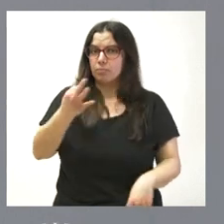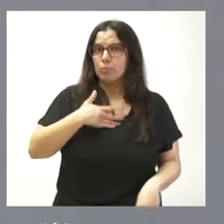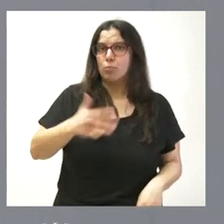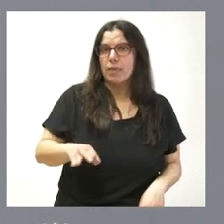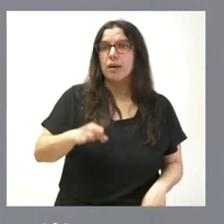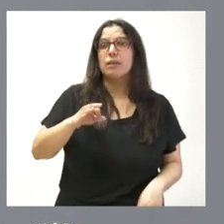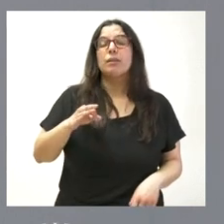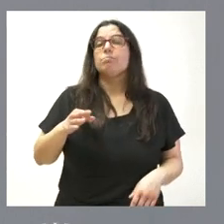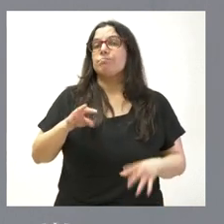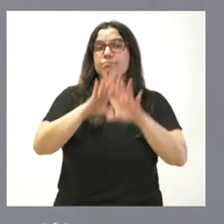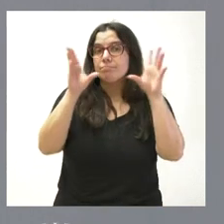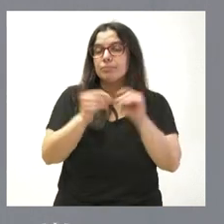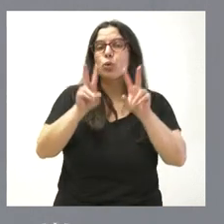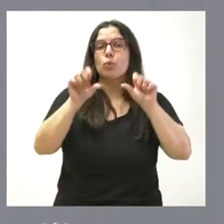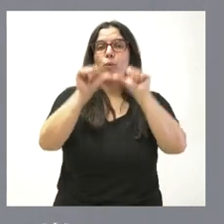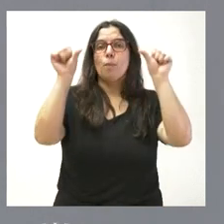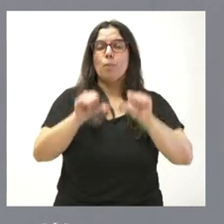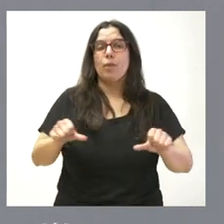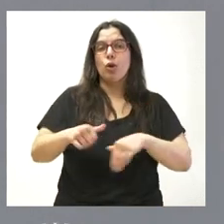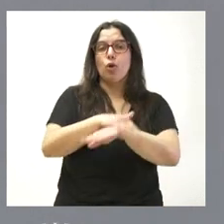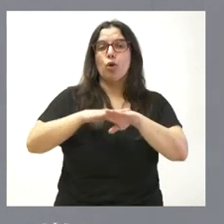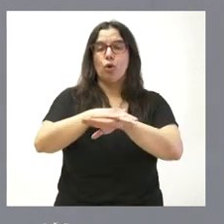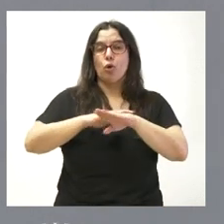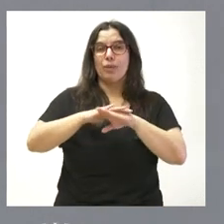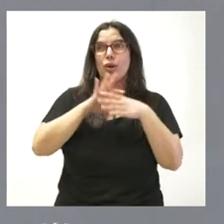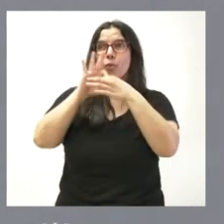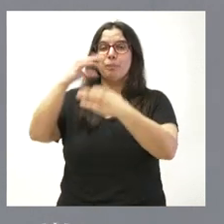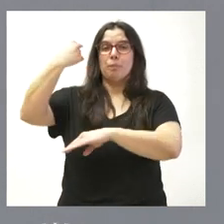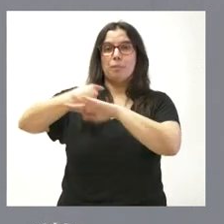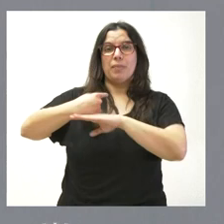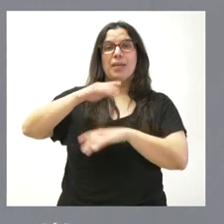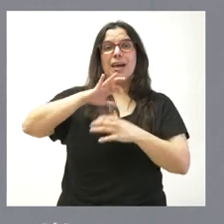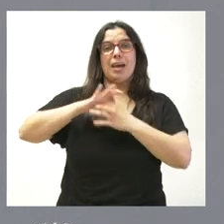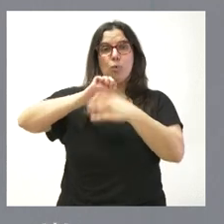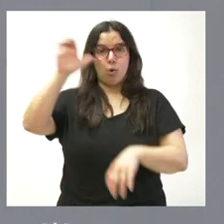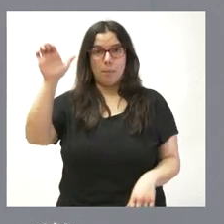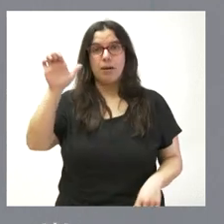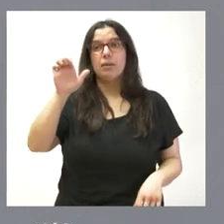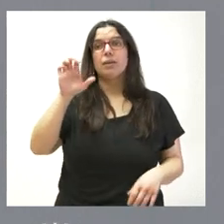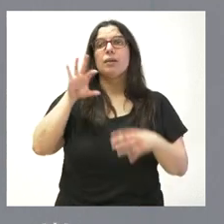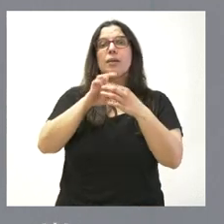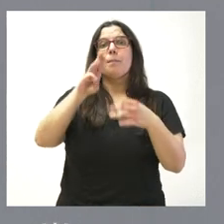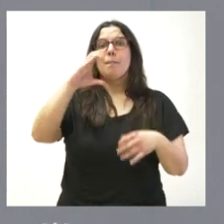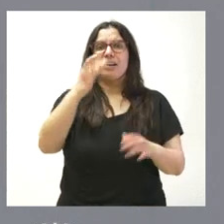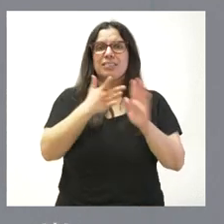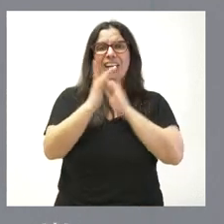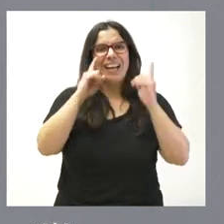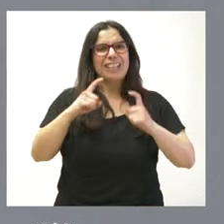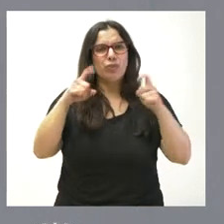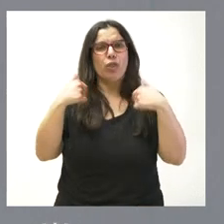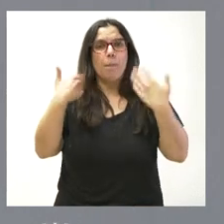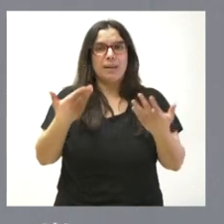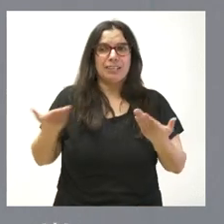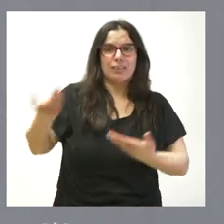todo ello teniendo en cuenta el nuevo modelo de gobernanza establecido para la nueva pac que conlleva numerosas novedades y que ha exigido un esfuerzo extraordinario de implicación de todas las